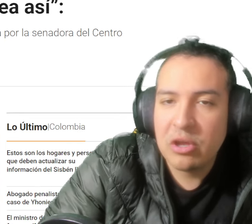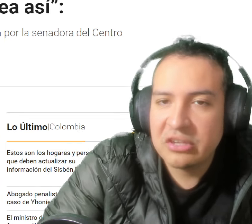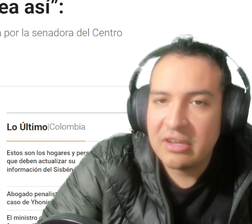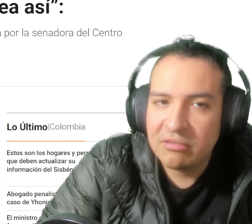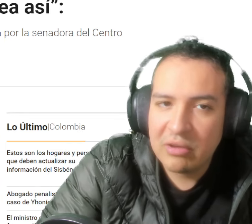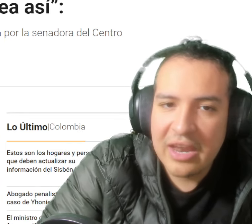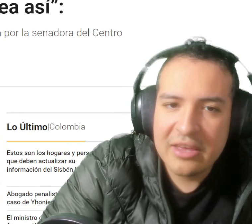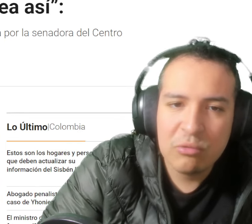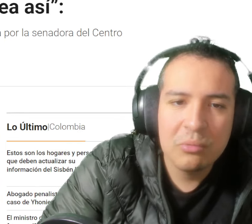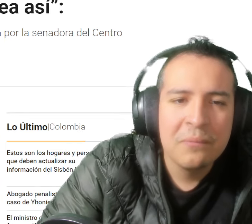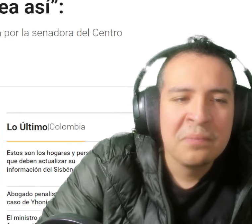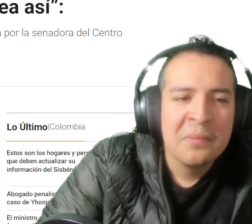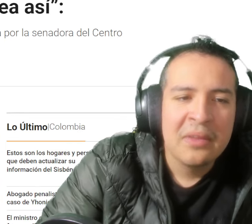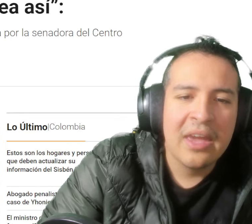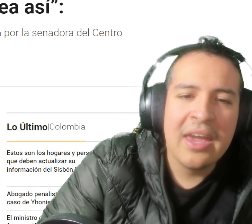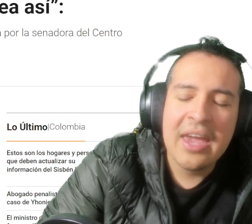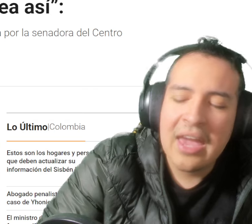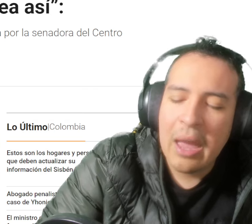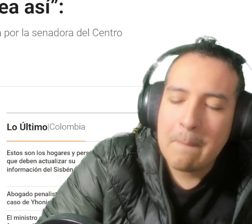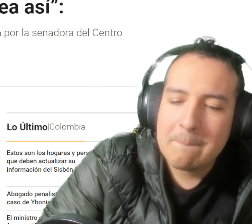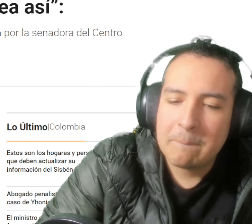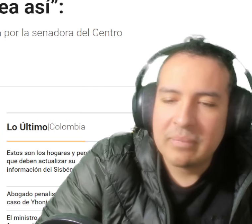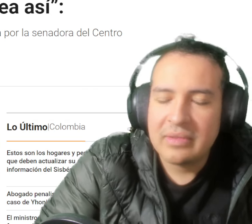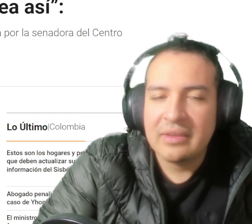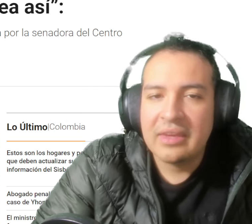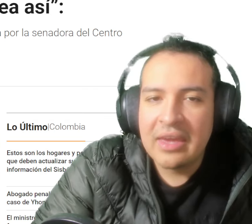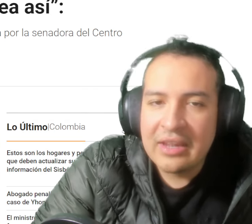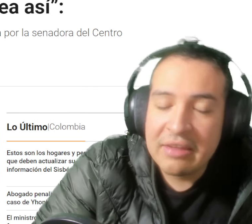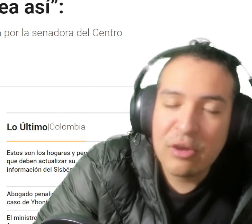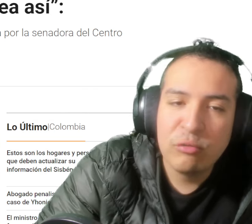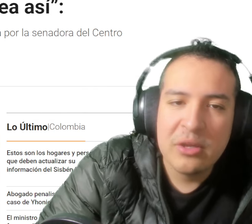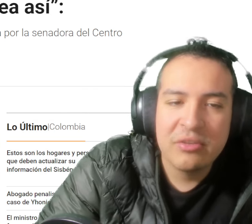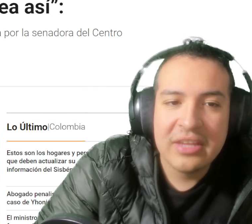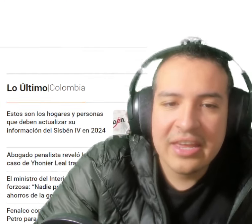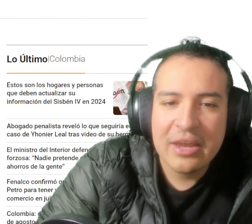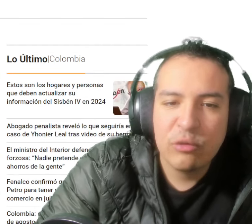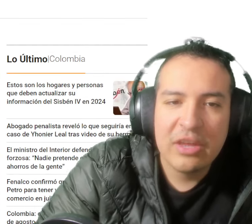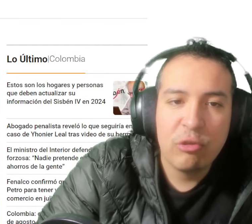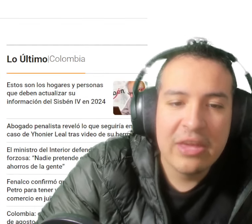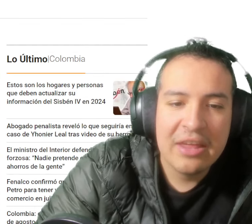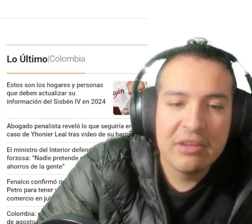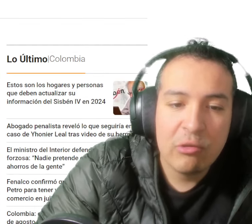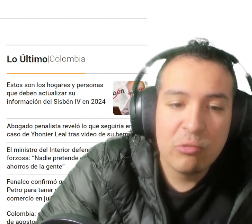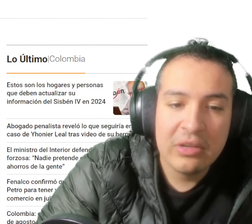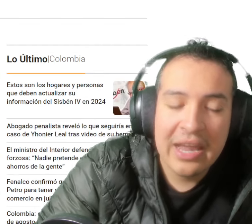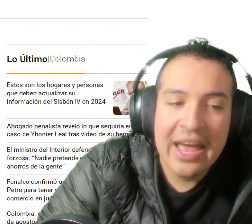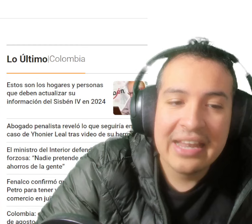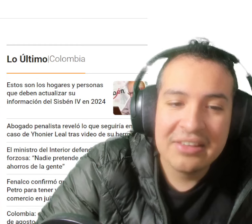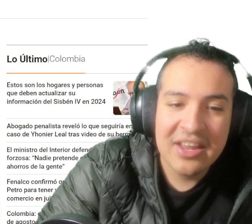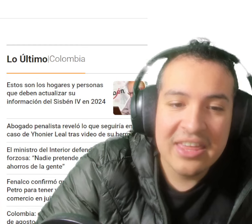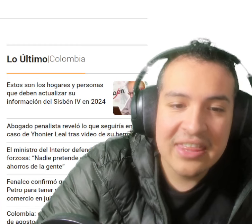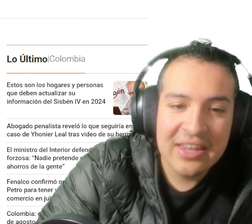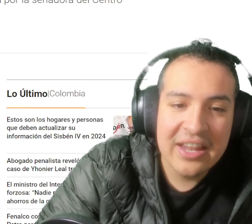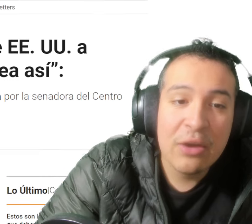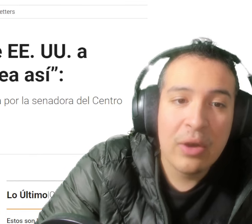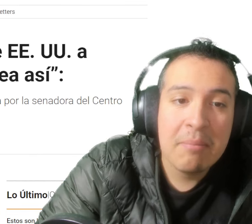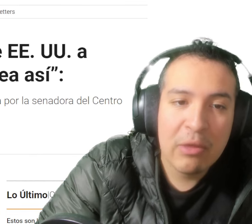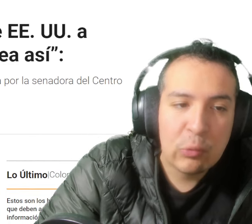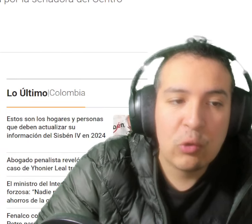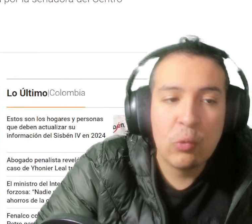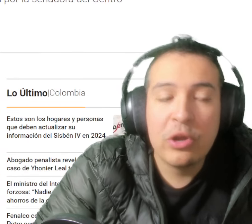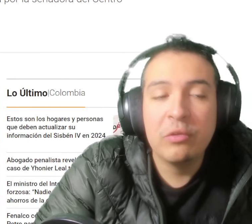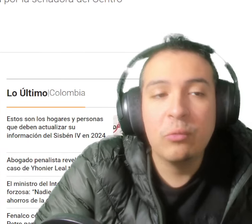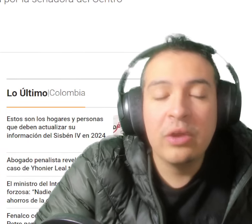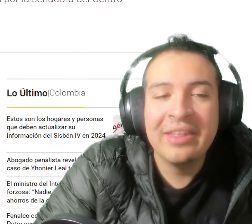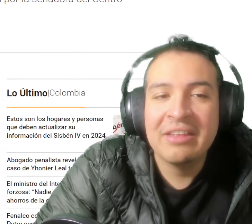filtró a través de su canal de YouTube que e que el Estados Unidos estaría negociando ya la salud la la salida de Nicolás